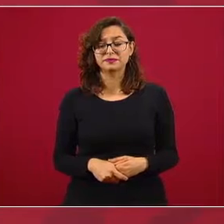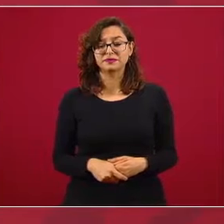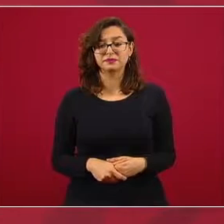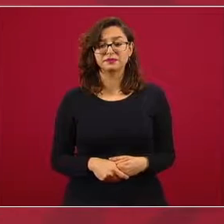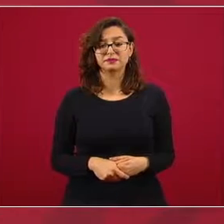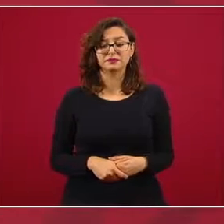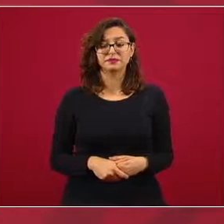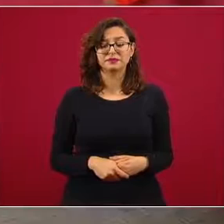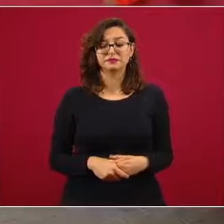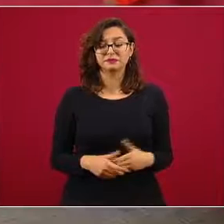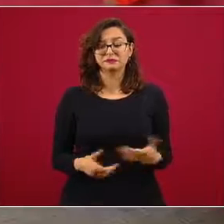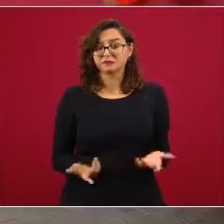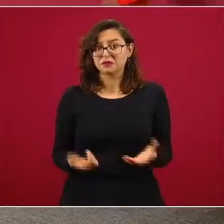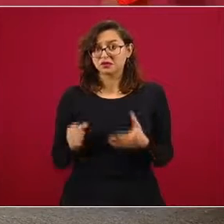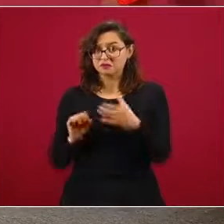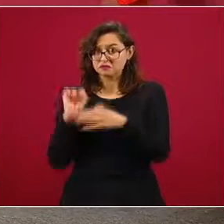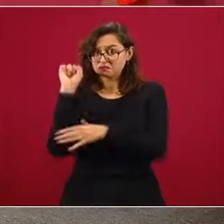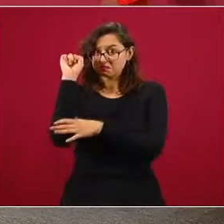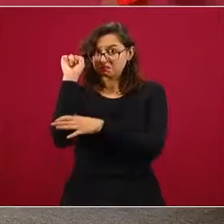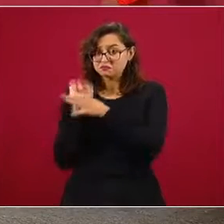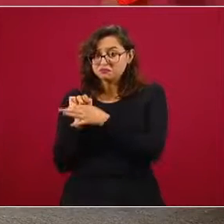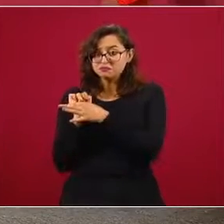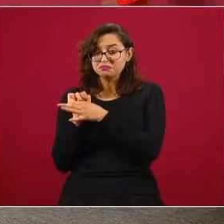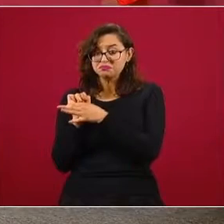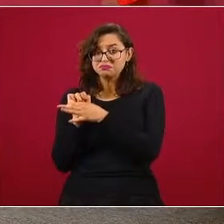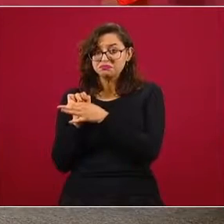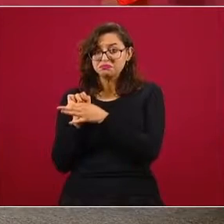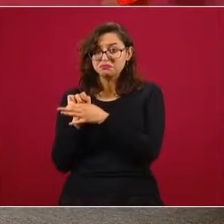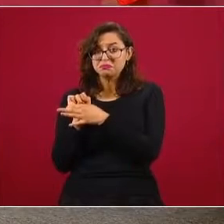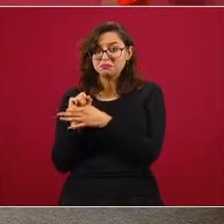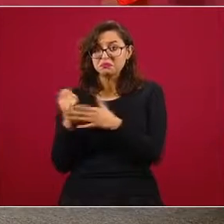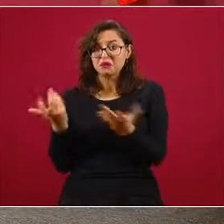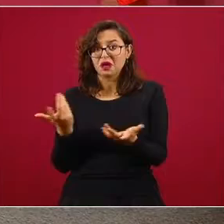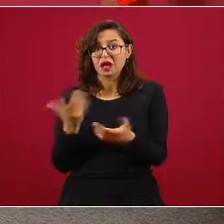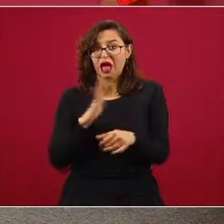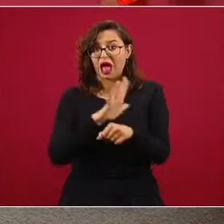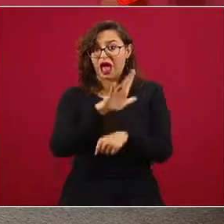la tierra, debajo del suelo, como el avestruz?